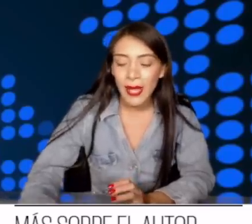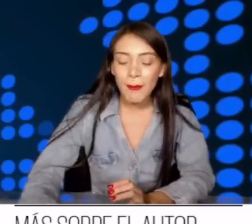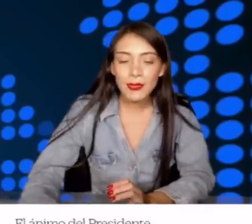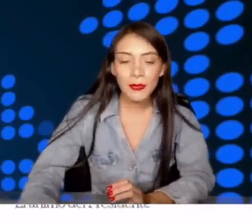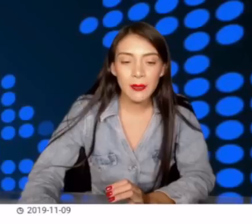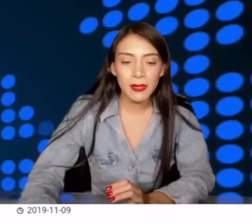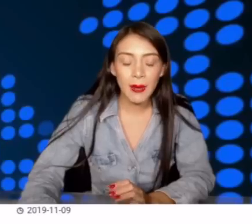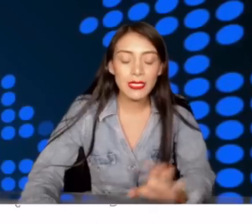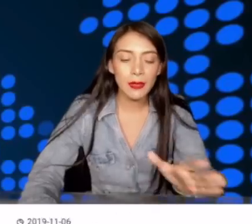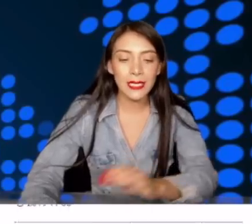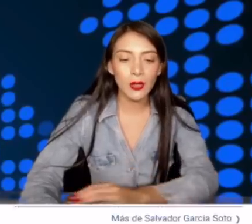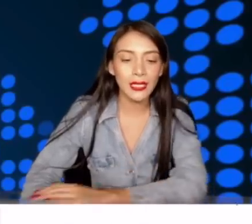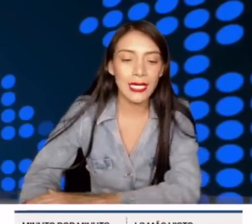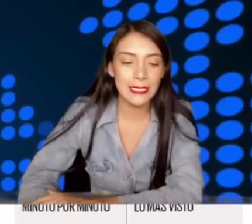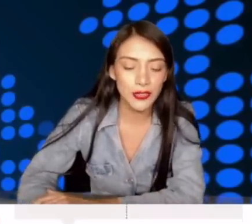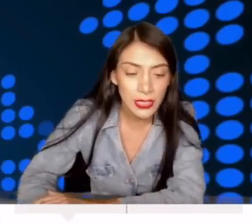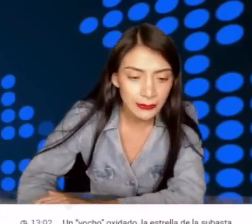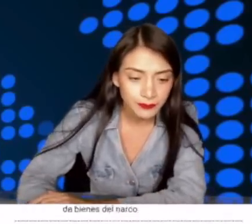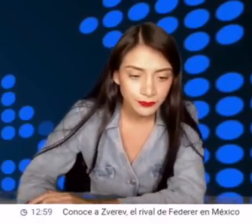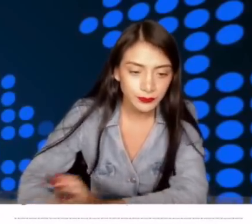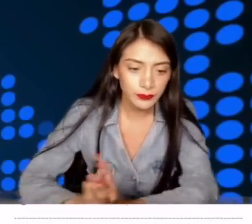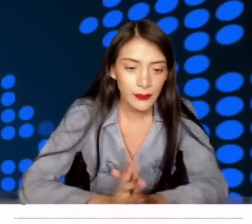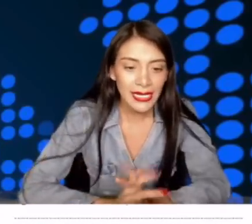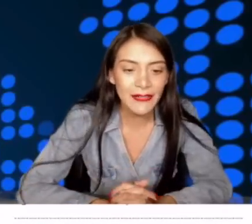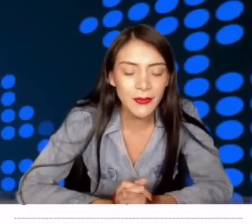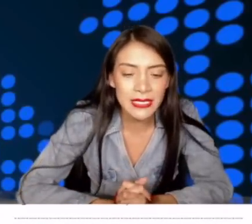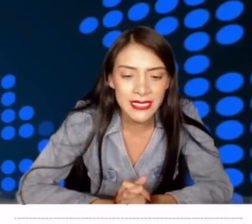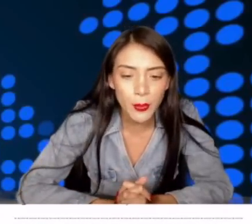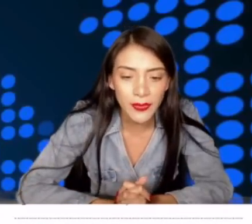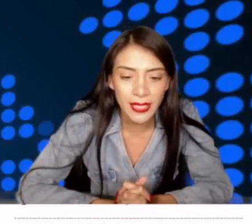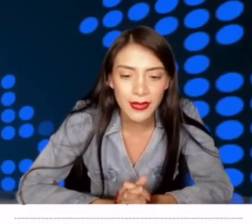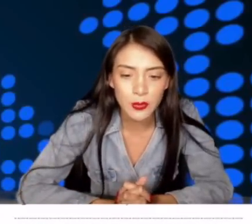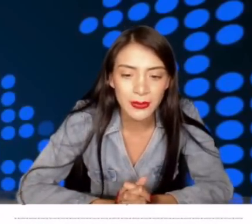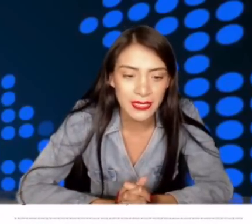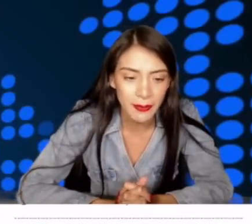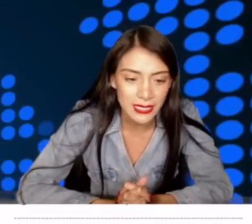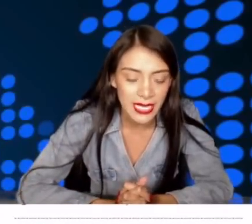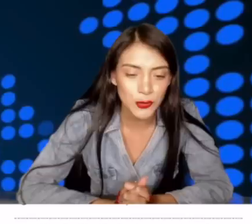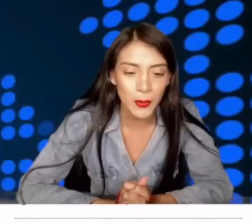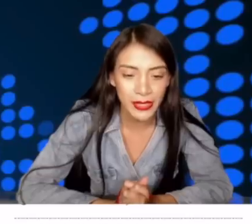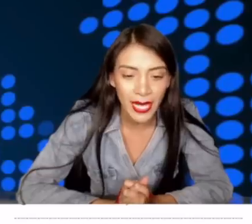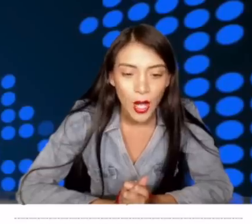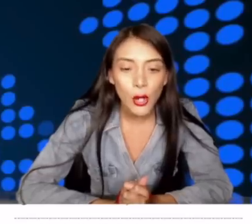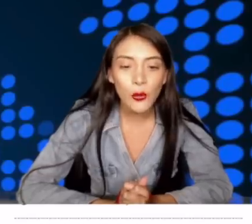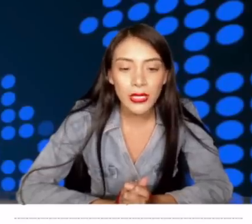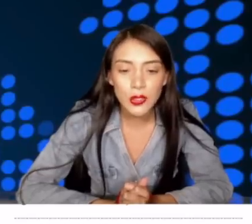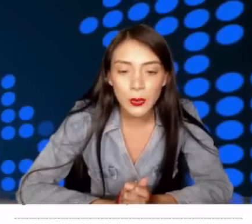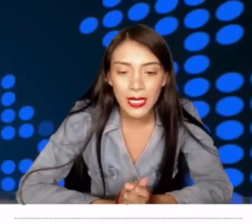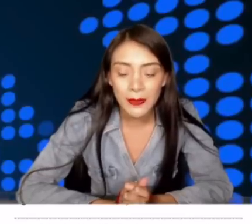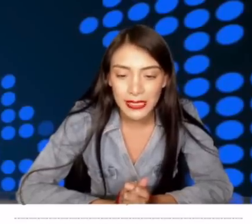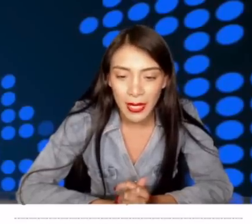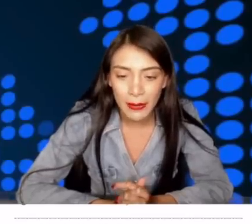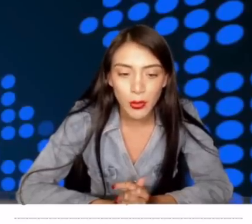Unidos. Vamos a ver esta nota que dice lo siguiente. La efervescencia política de las últimas semanas en Sudamérica cobró ayer